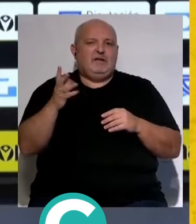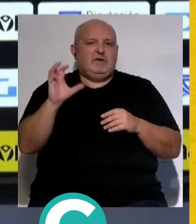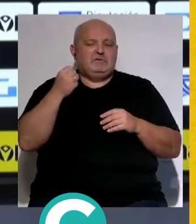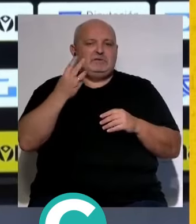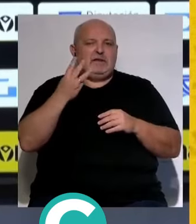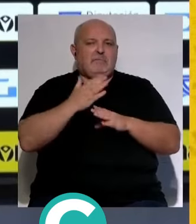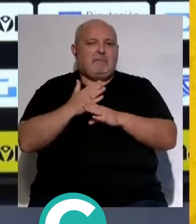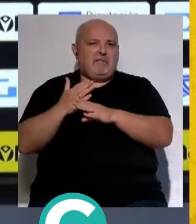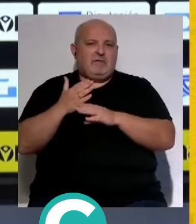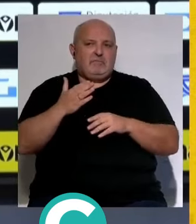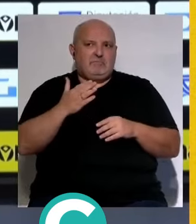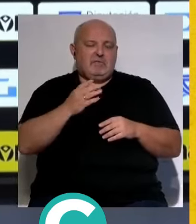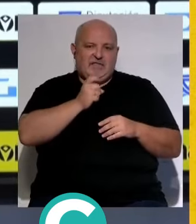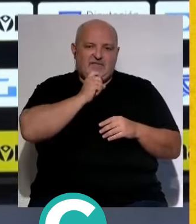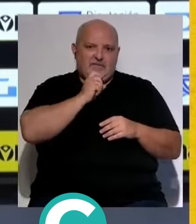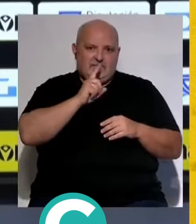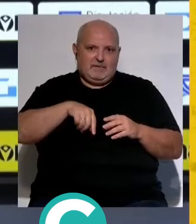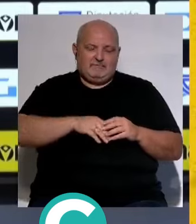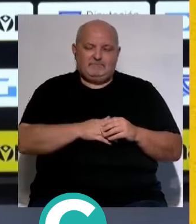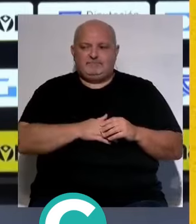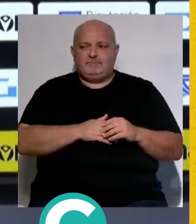3 permanencias en una categoría muy, muy complicada.